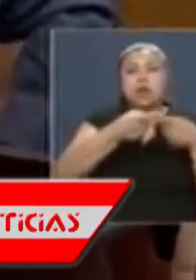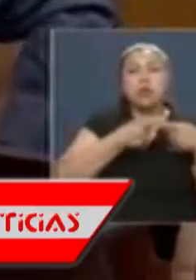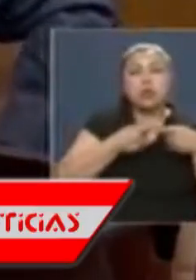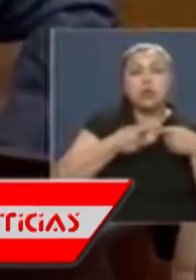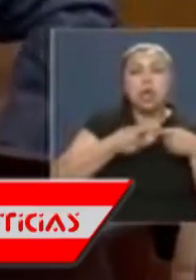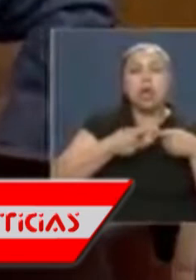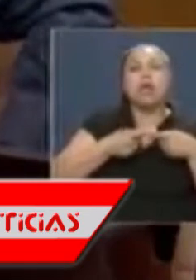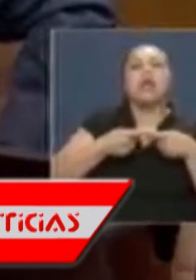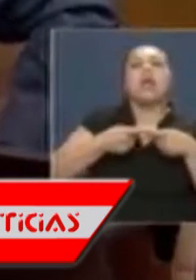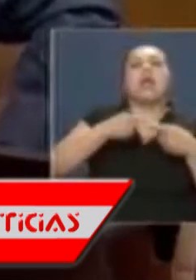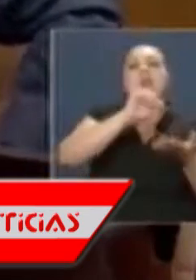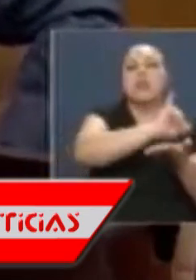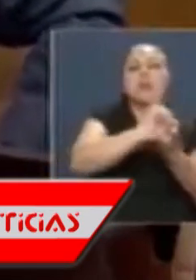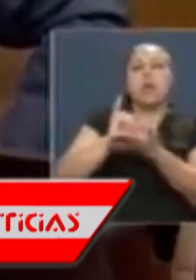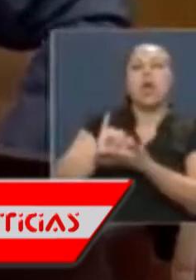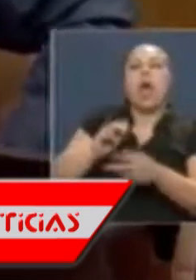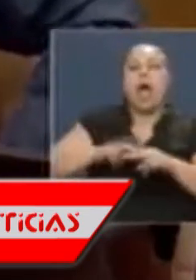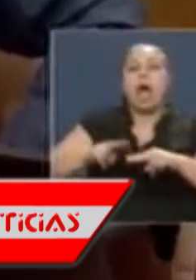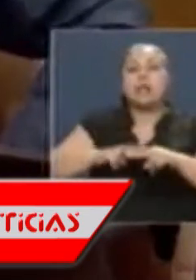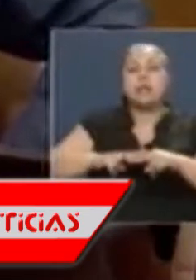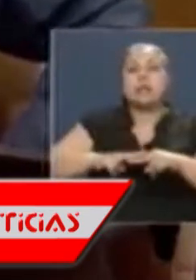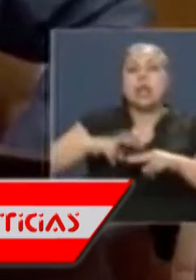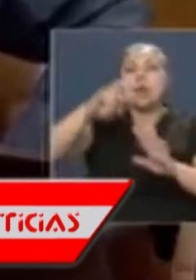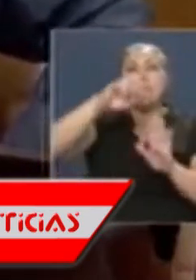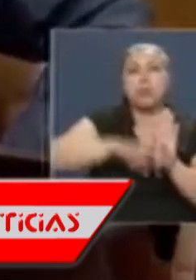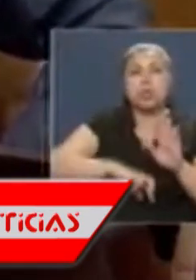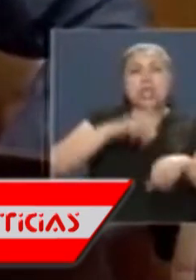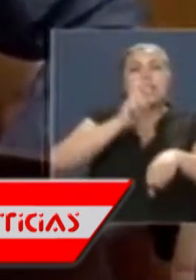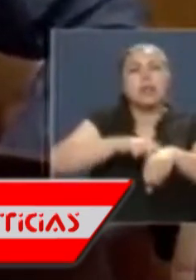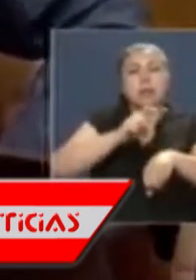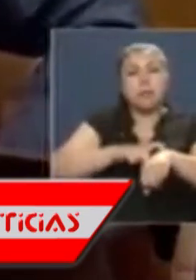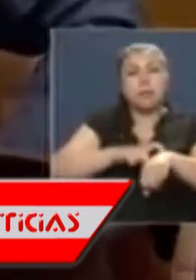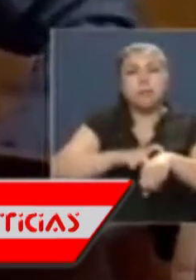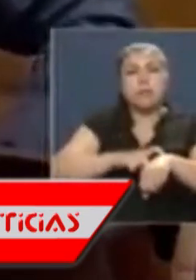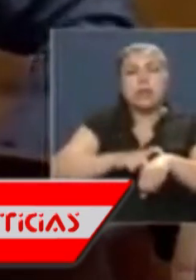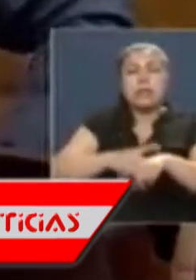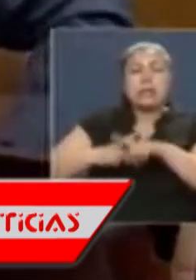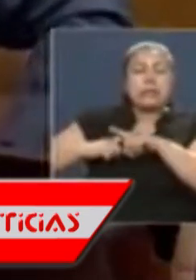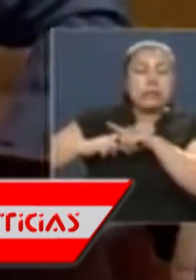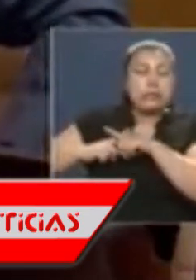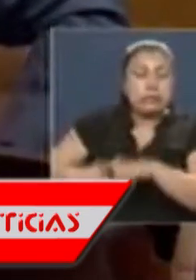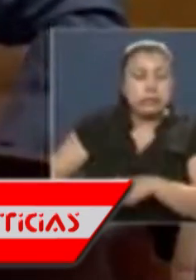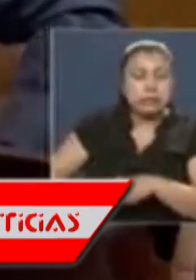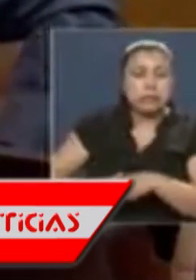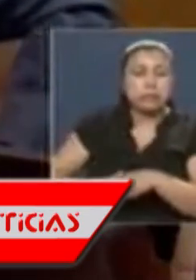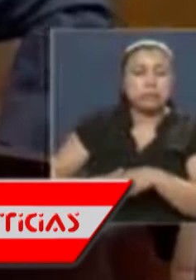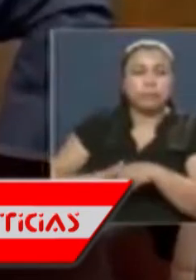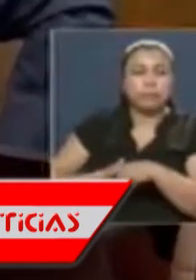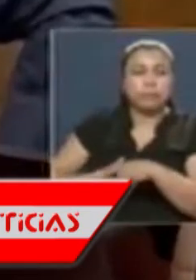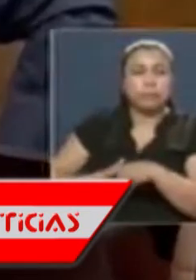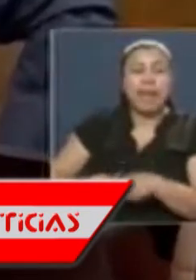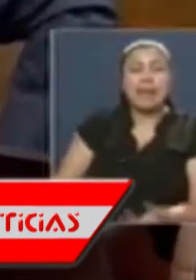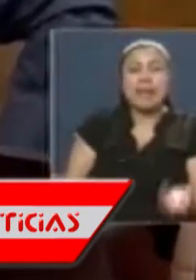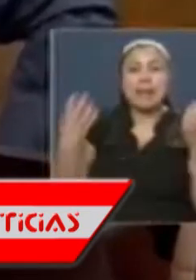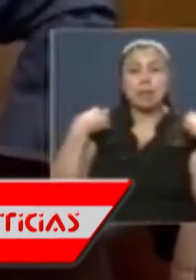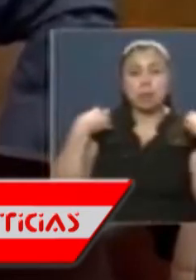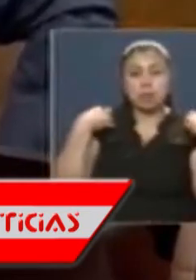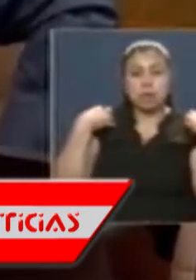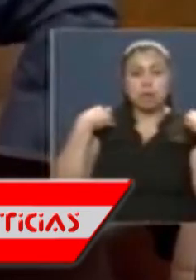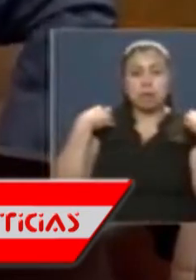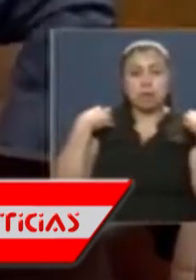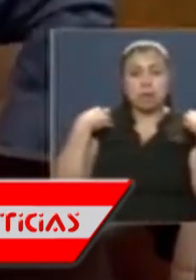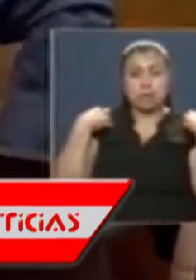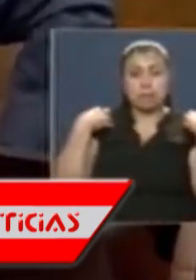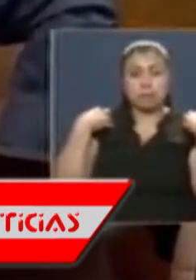organizaciones porque hacer un proyecto implica tiempo implica sacrificios implica responsabilidad para la